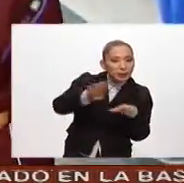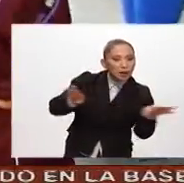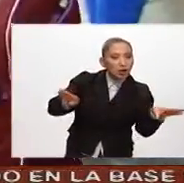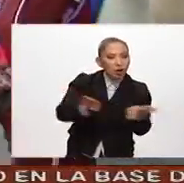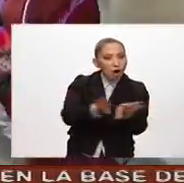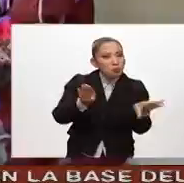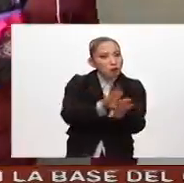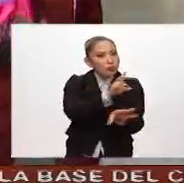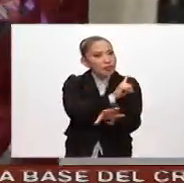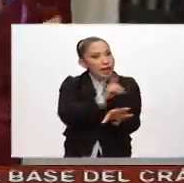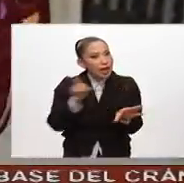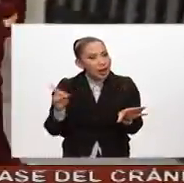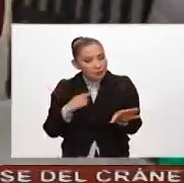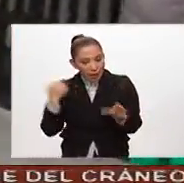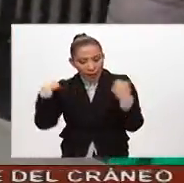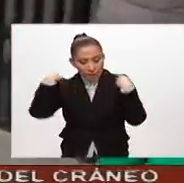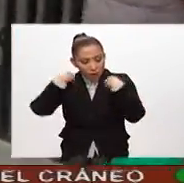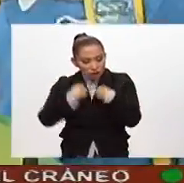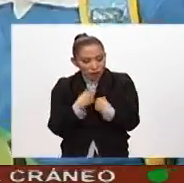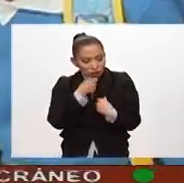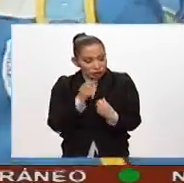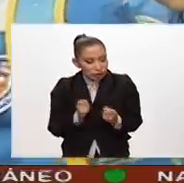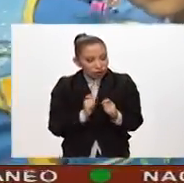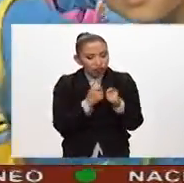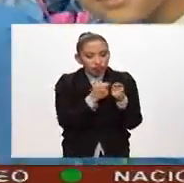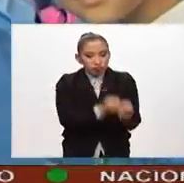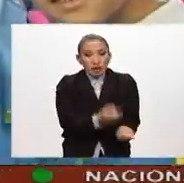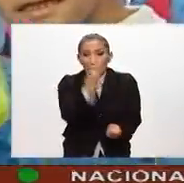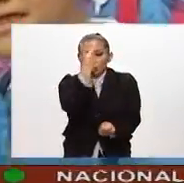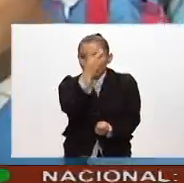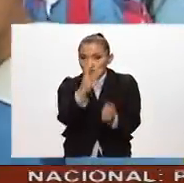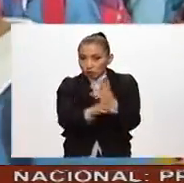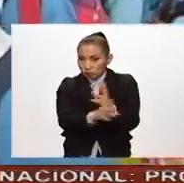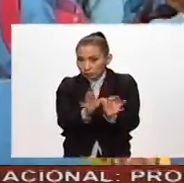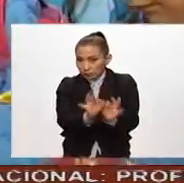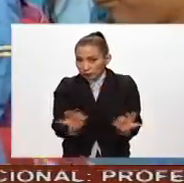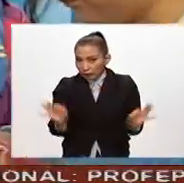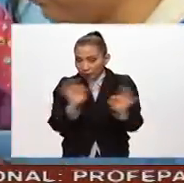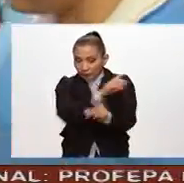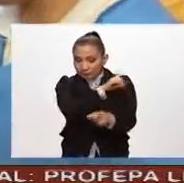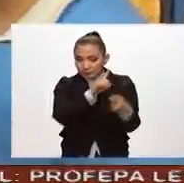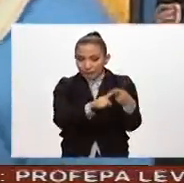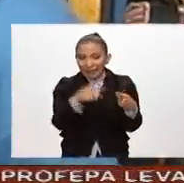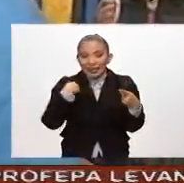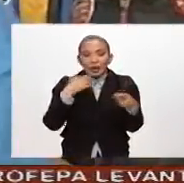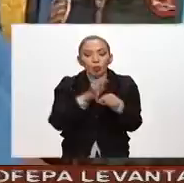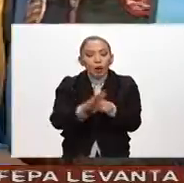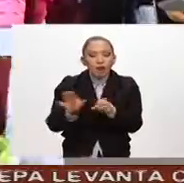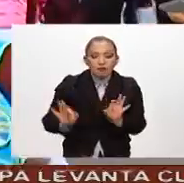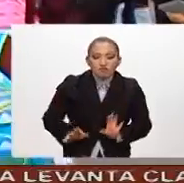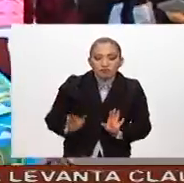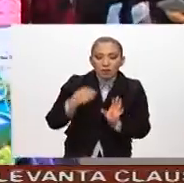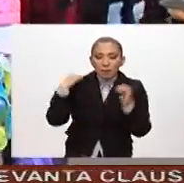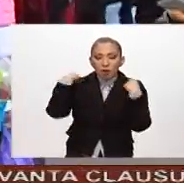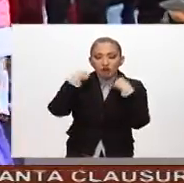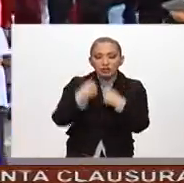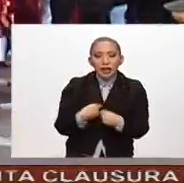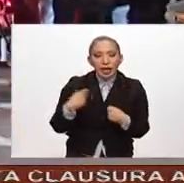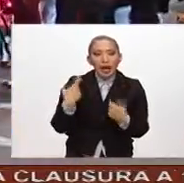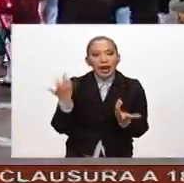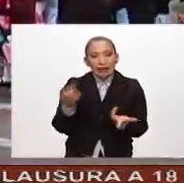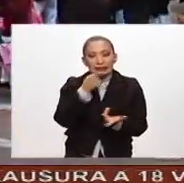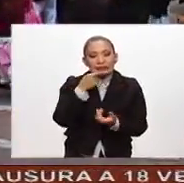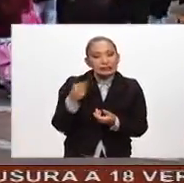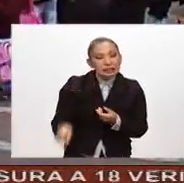cómo se deben de colocar las mochilas a los niños. Hay 2 factores muy importantes. El primero es el tipo de mochila que se va a colocar